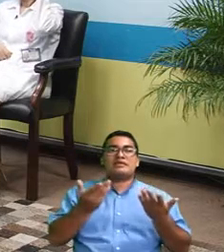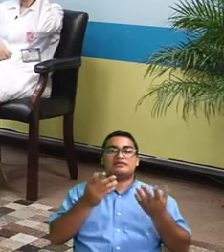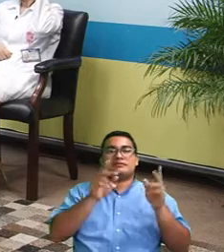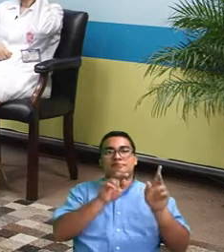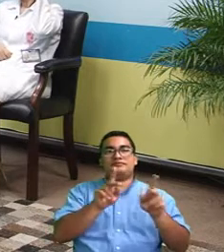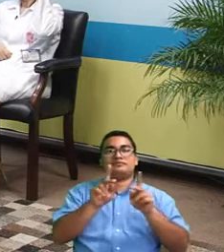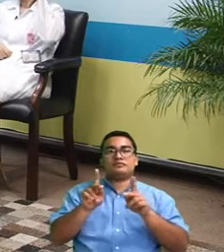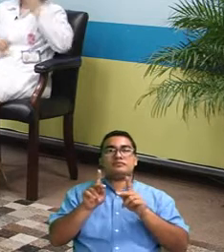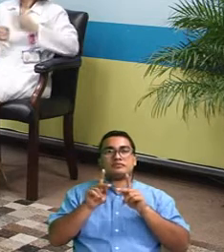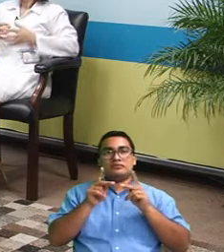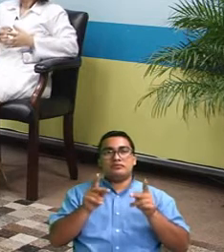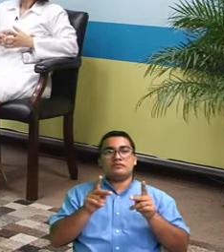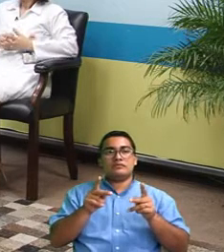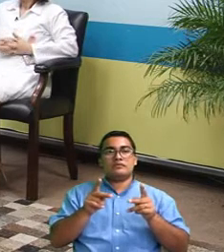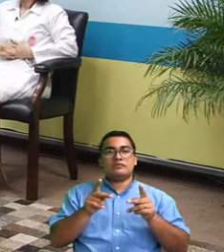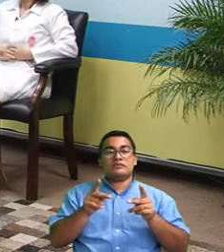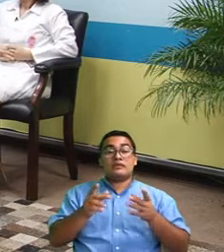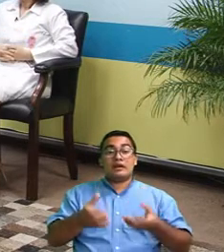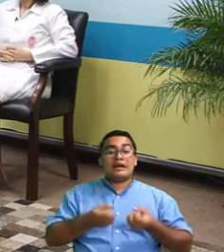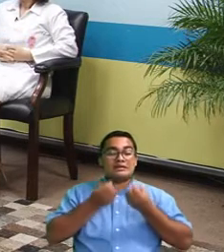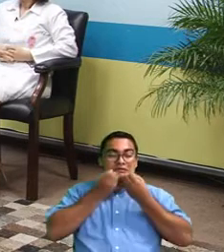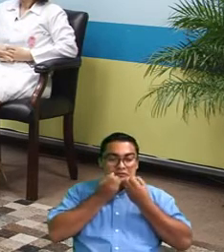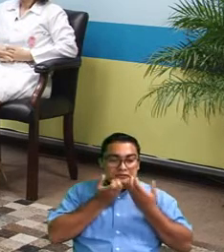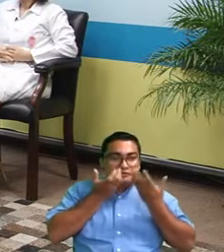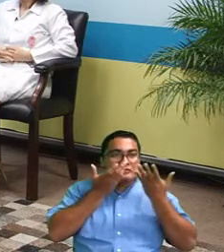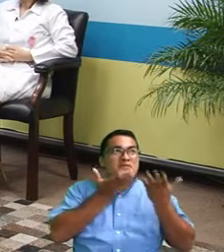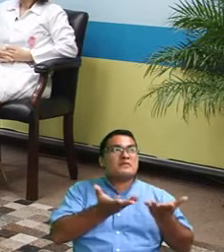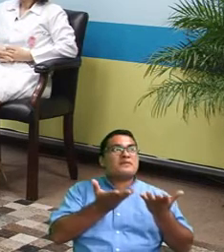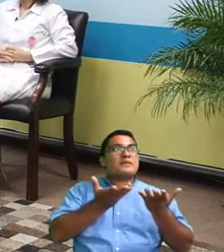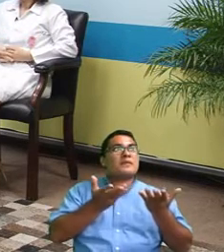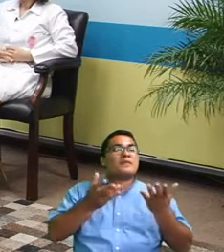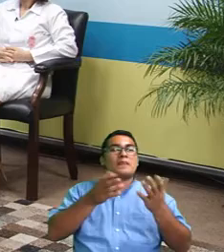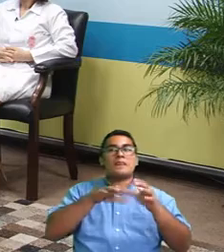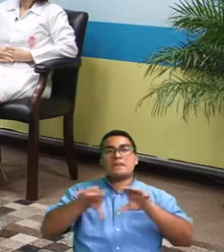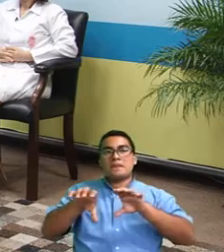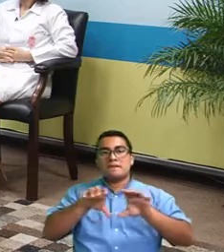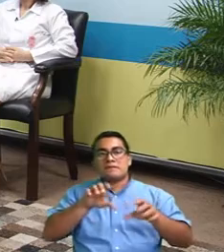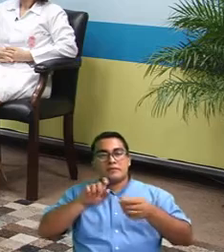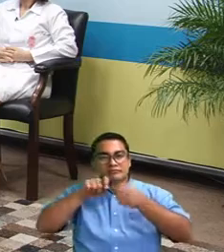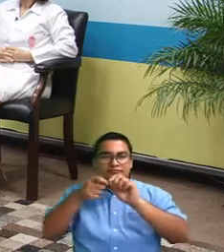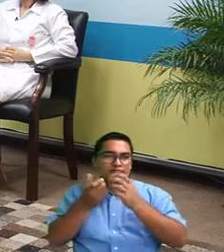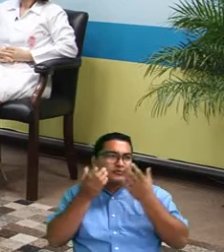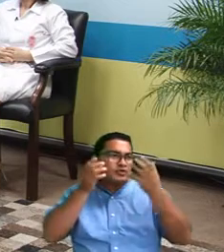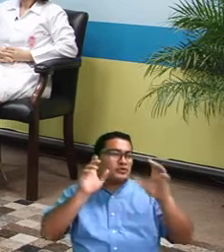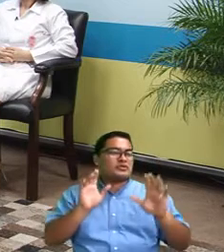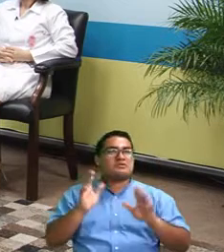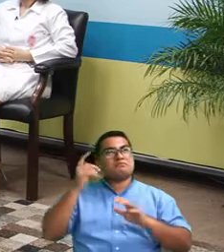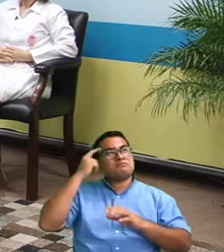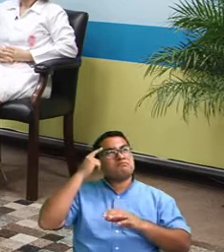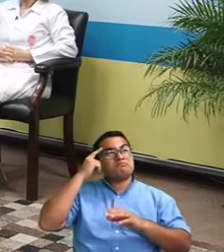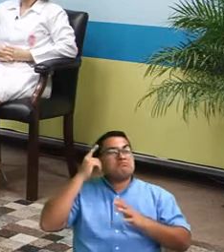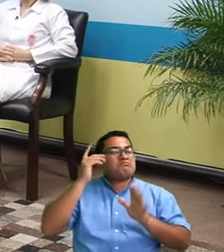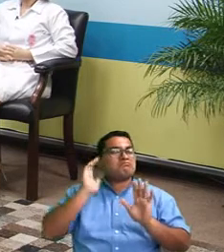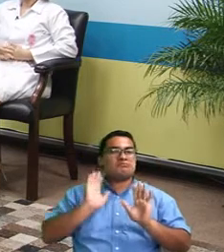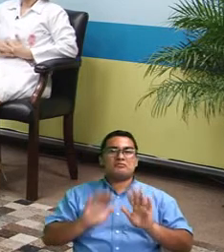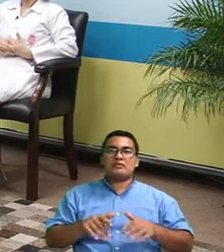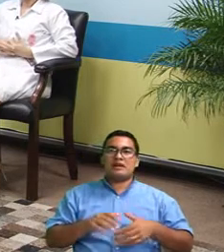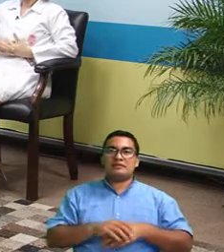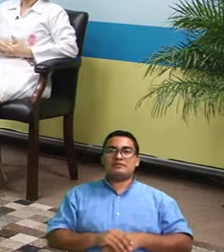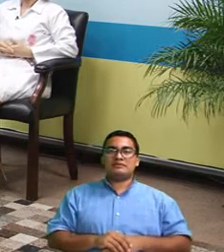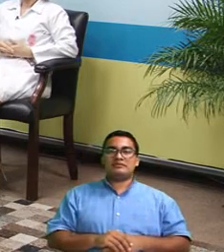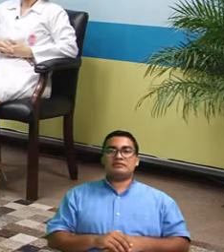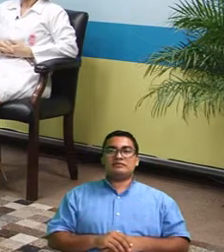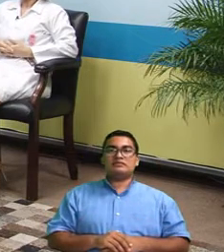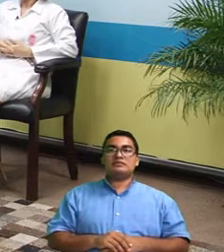está, que le acaban de dar esa noticia o que está en ese proceso, no esté pensando solamente en la enfermedad. Así es, nosotros